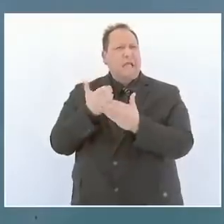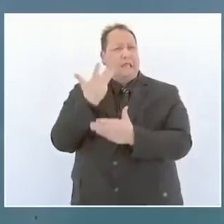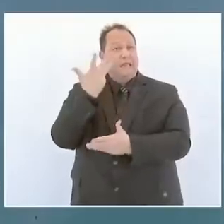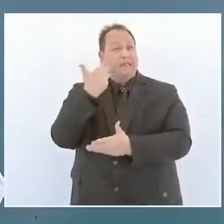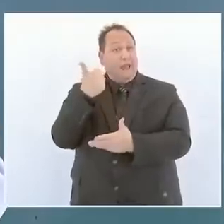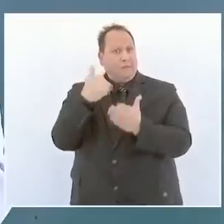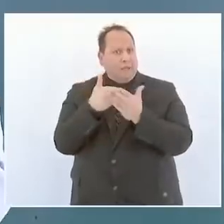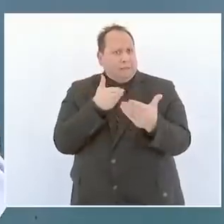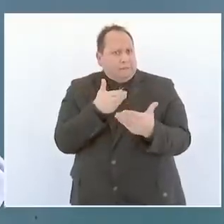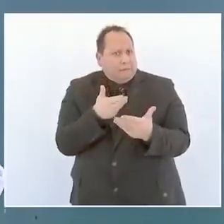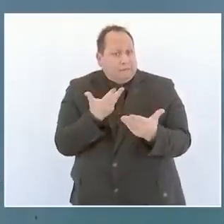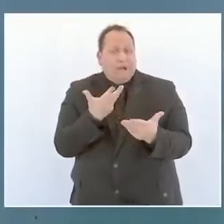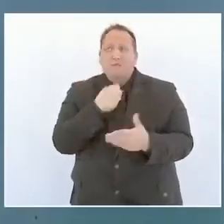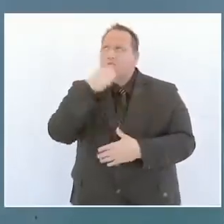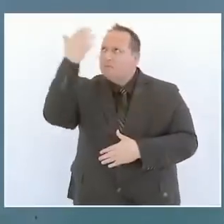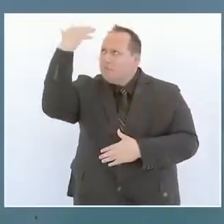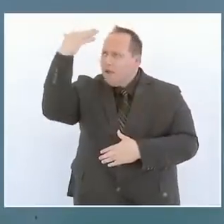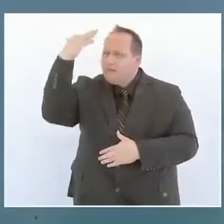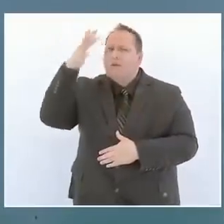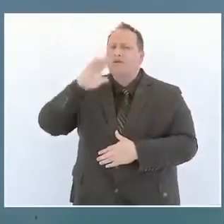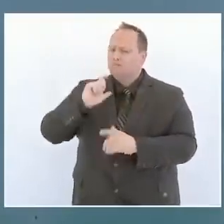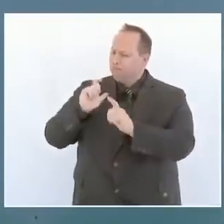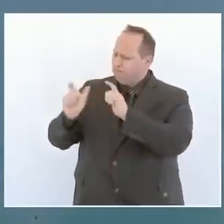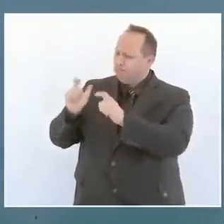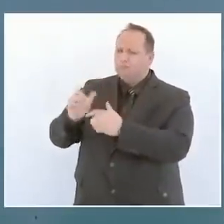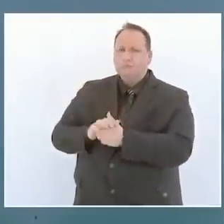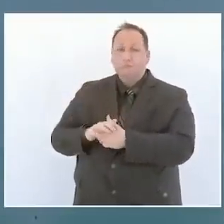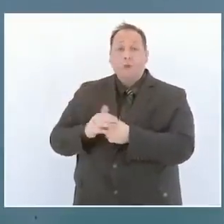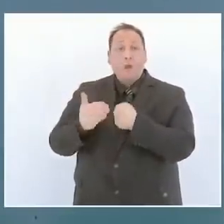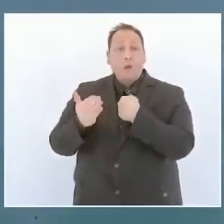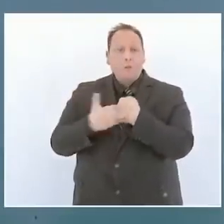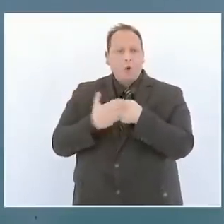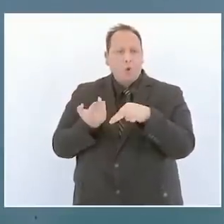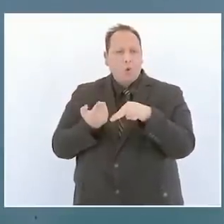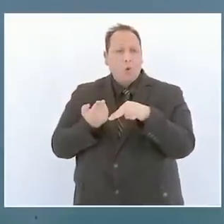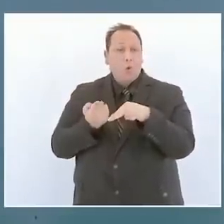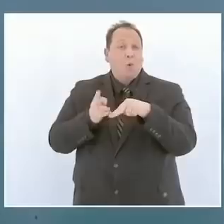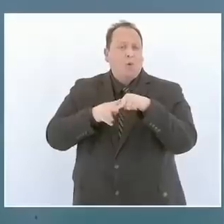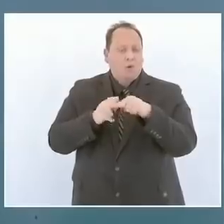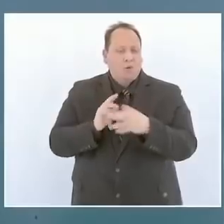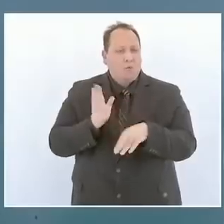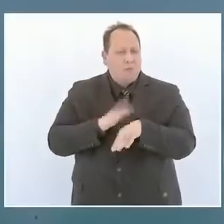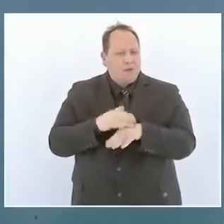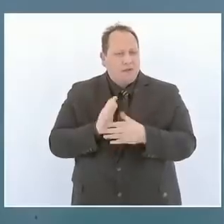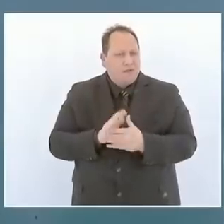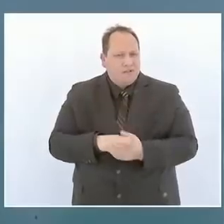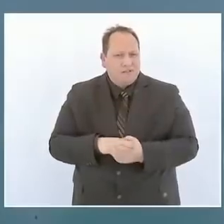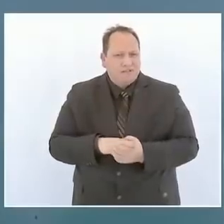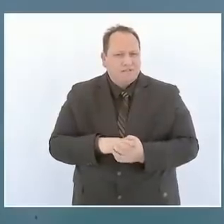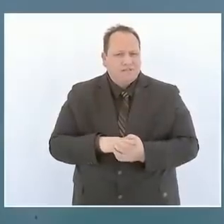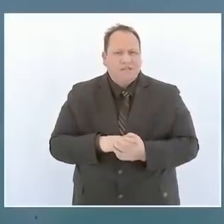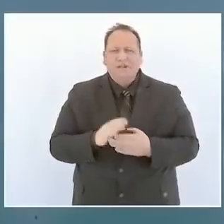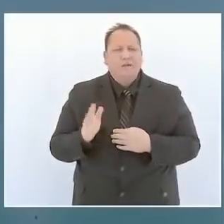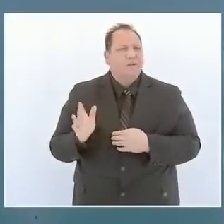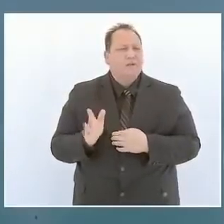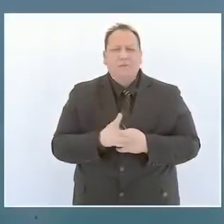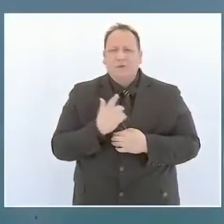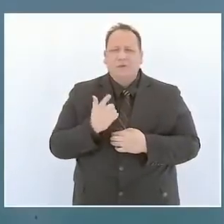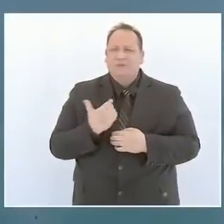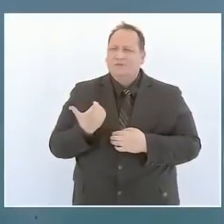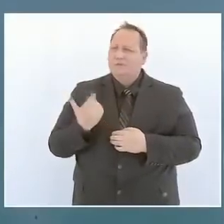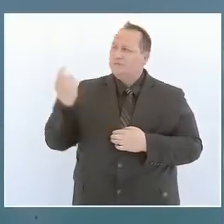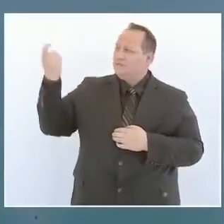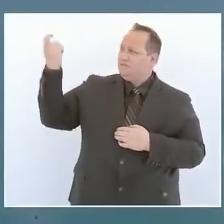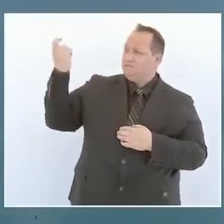6,000 adultos mayores. Y va a aumentar porque ya la pensión